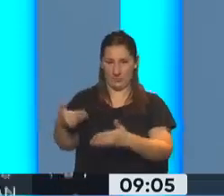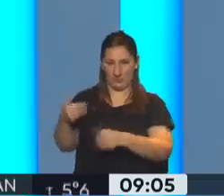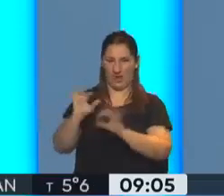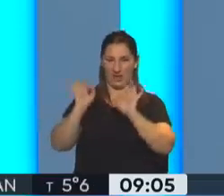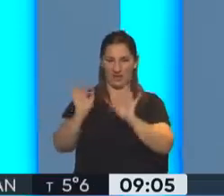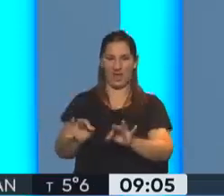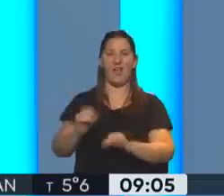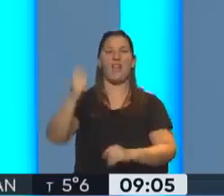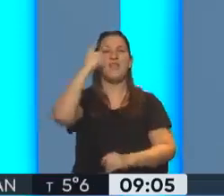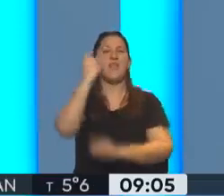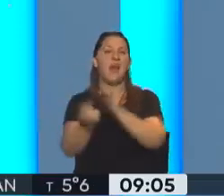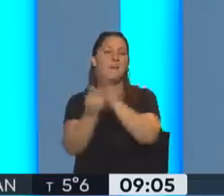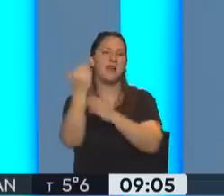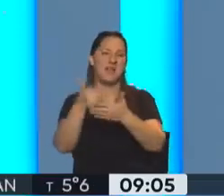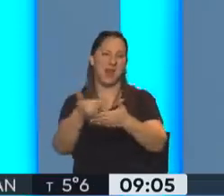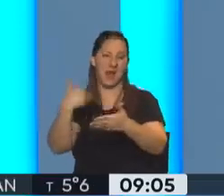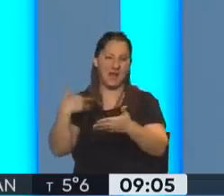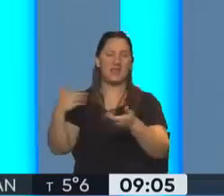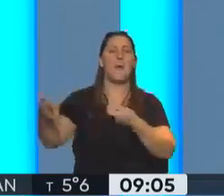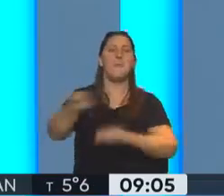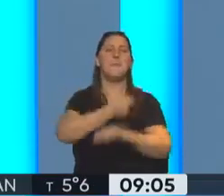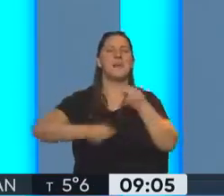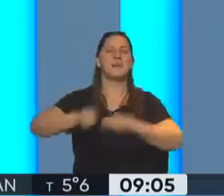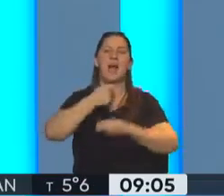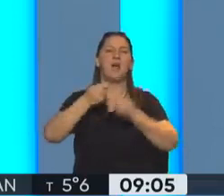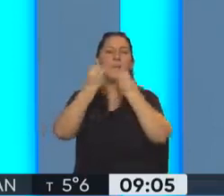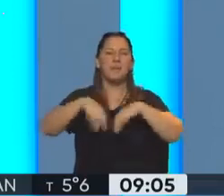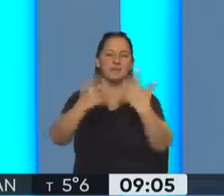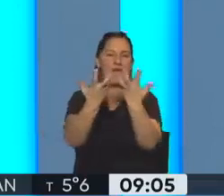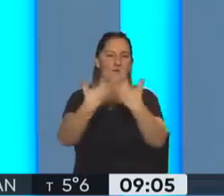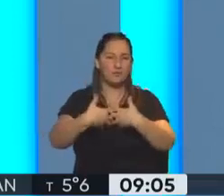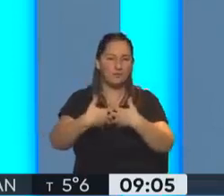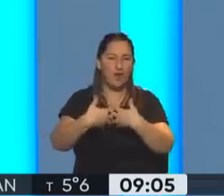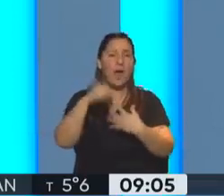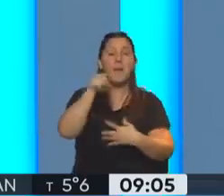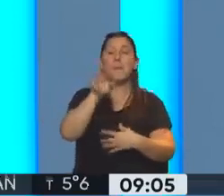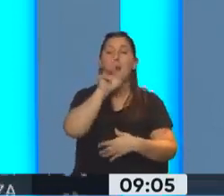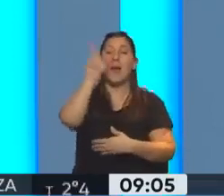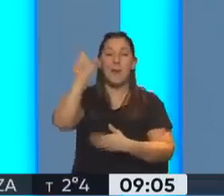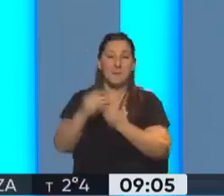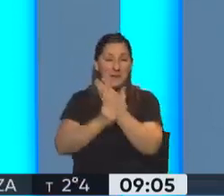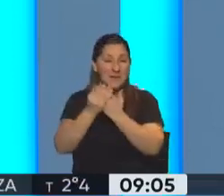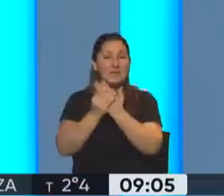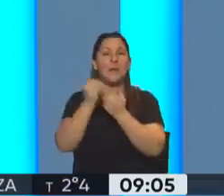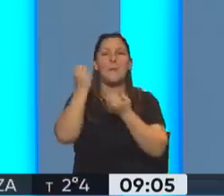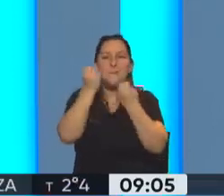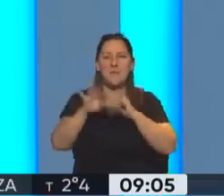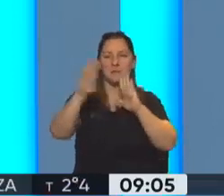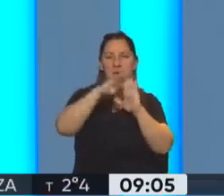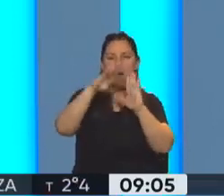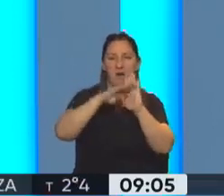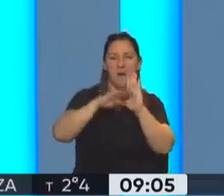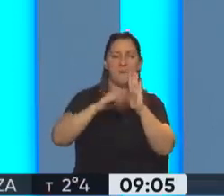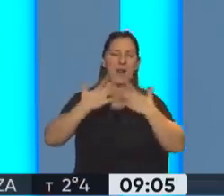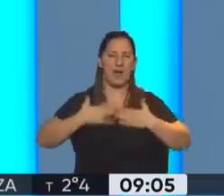sea antes de las 10 que es cuando abran los mercados para que la ministra pueda expresar una serie de medidas que puedan calmar un poco toda la teoría